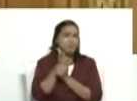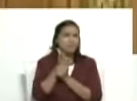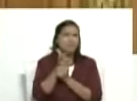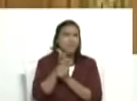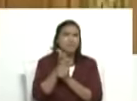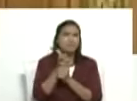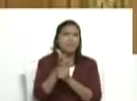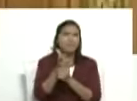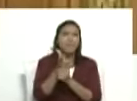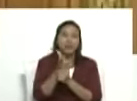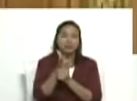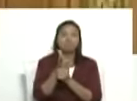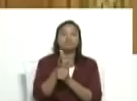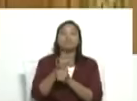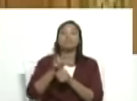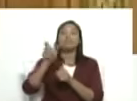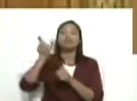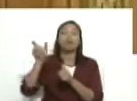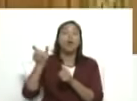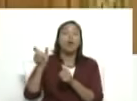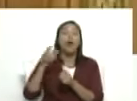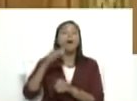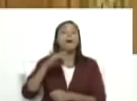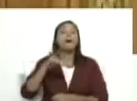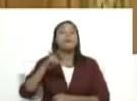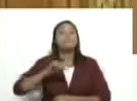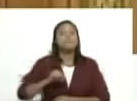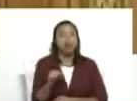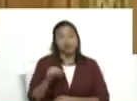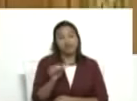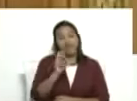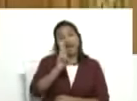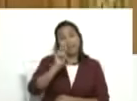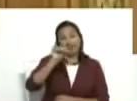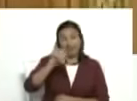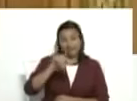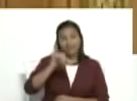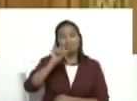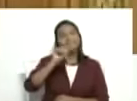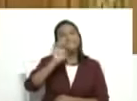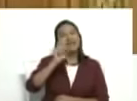persiguiendo a nuestro pueblo, la policía metropolitana,